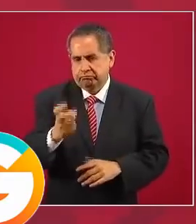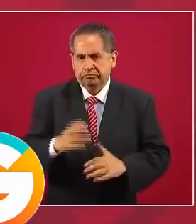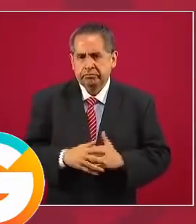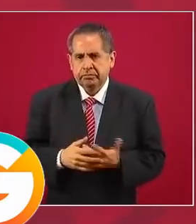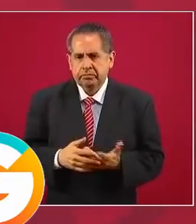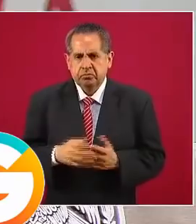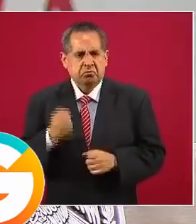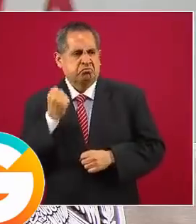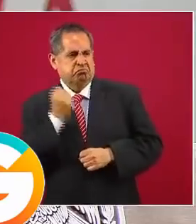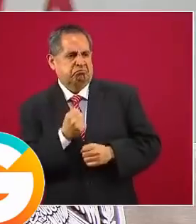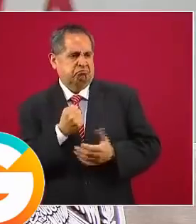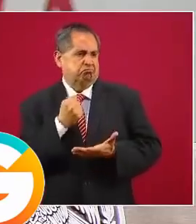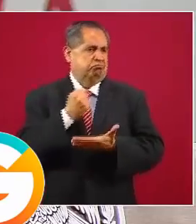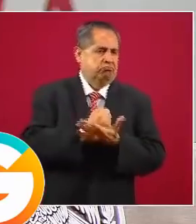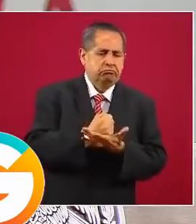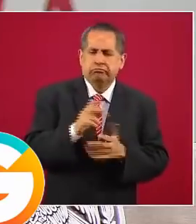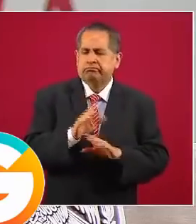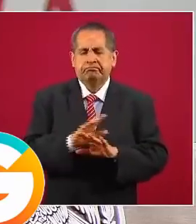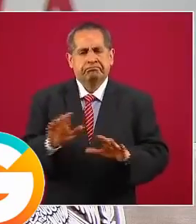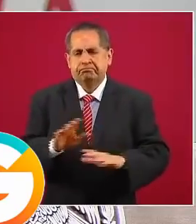más que con fuerza.